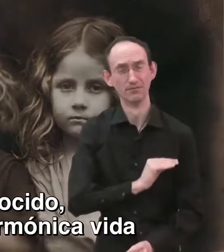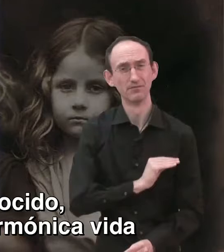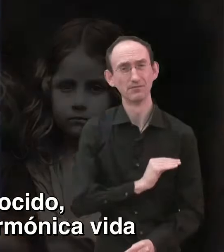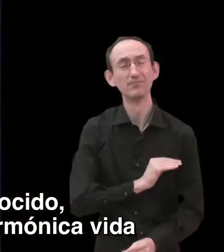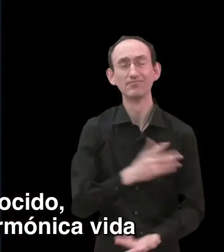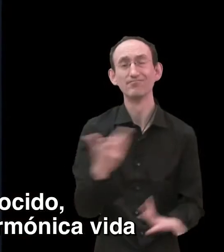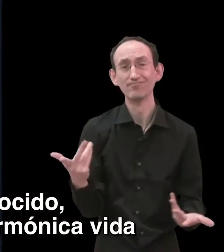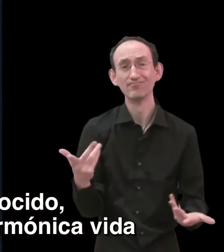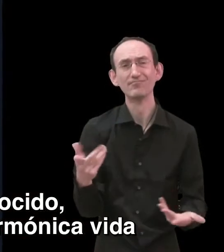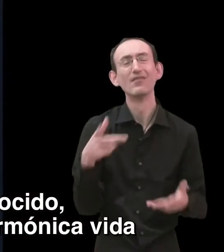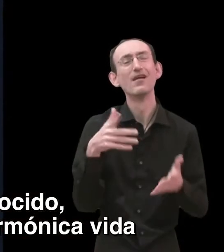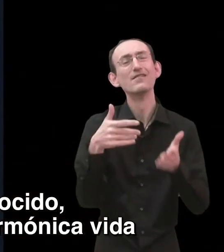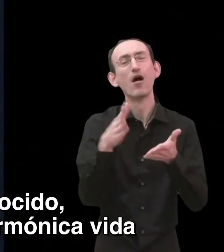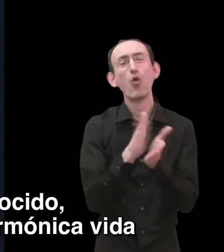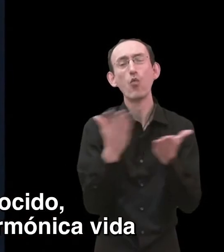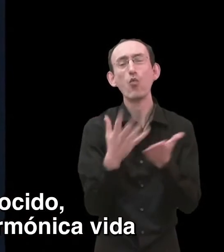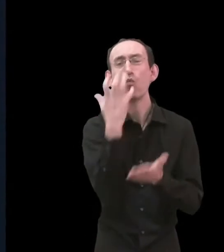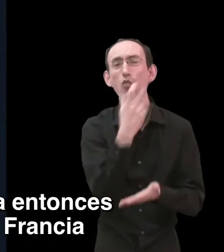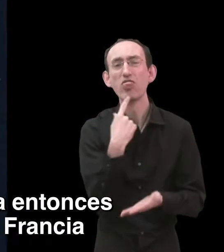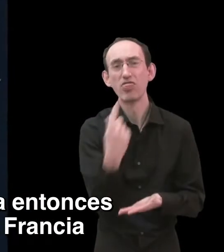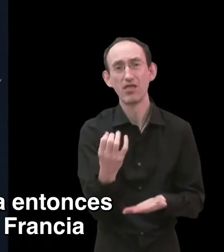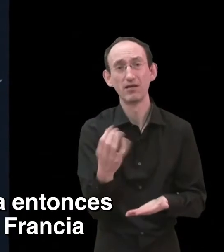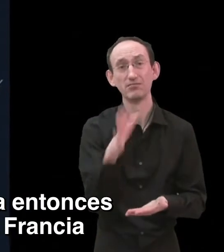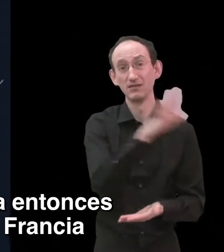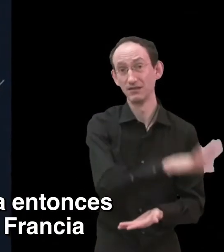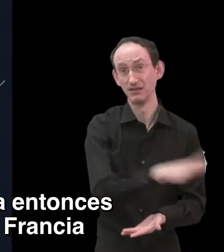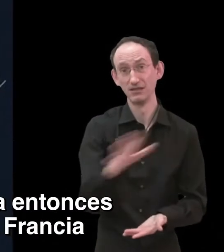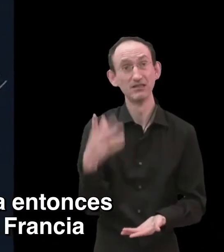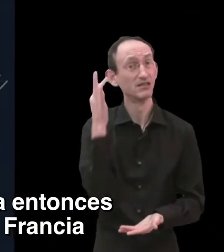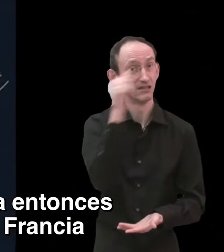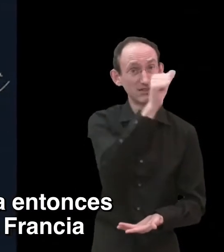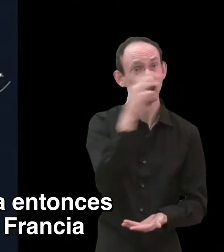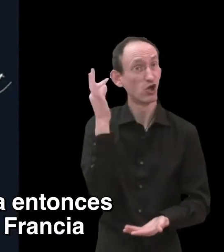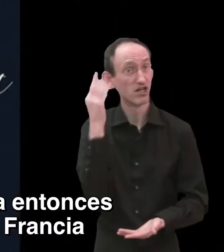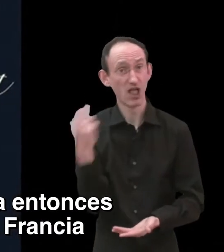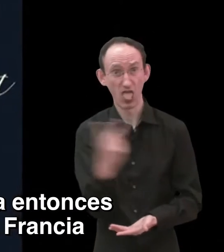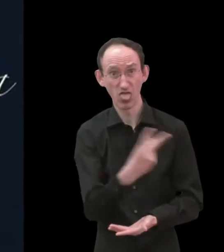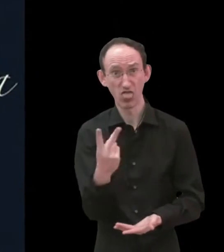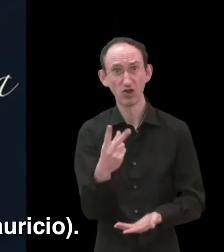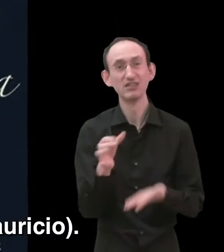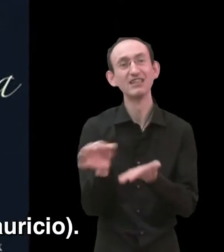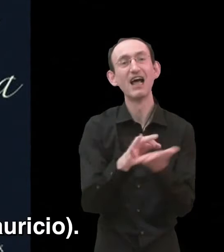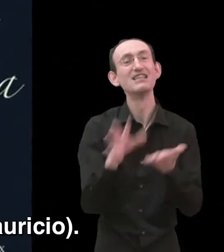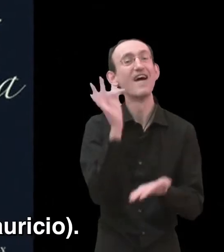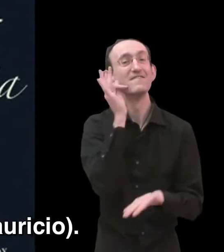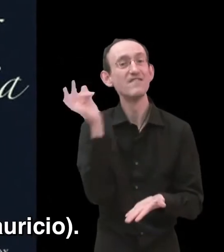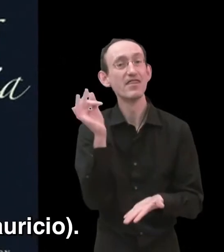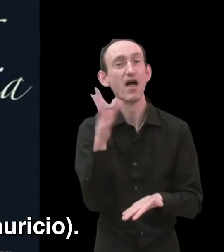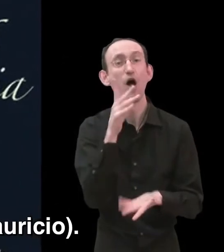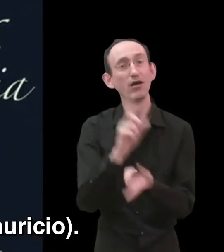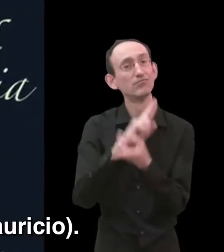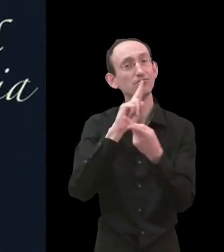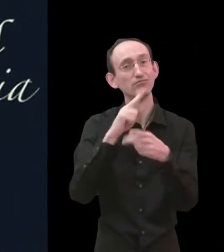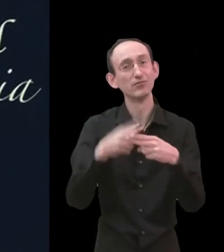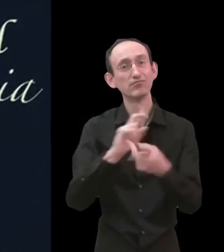Como es conocido, en ella se narra la armónica vida de dos niños en la entonces llamada Isla de Francia, hoy Isla